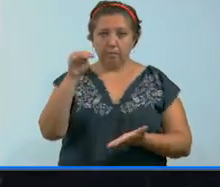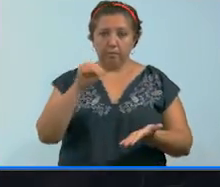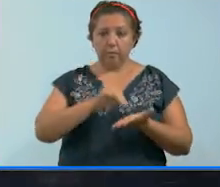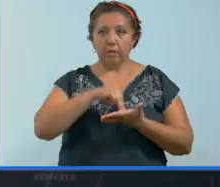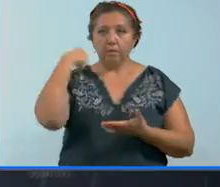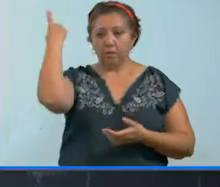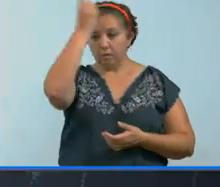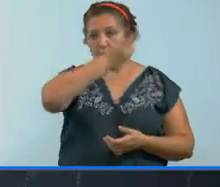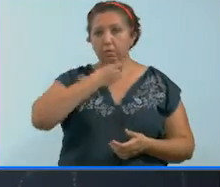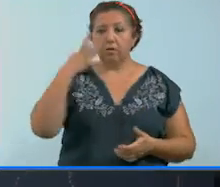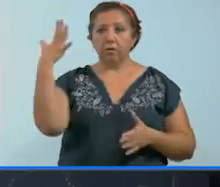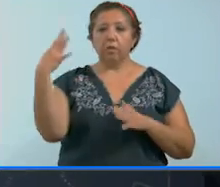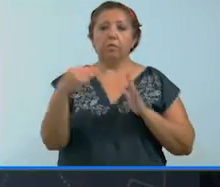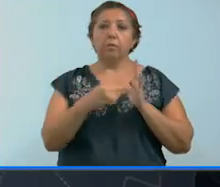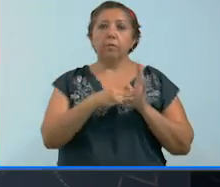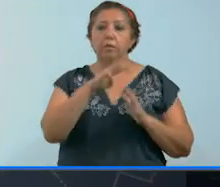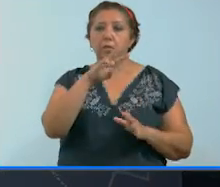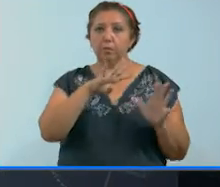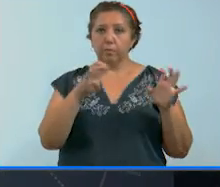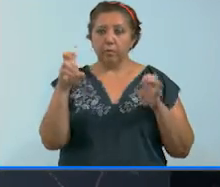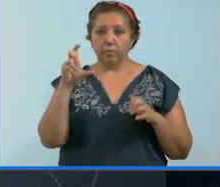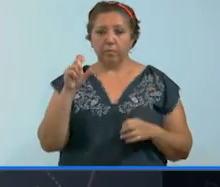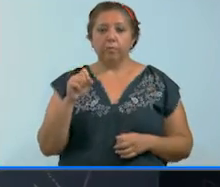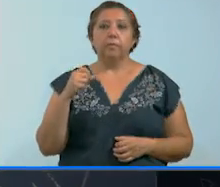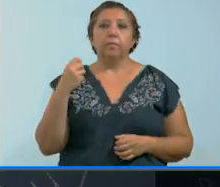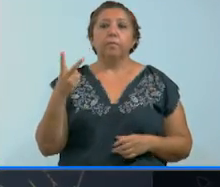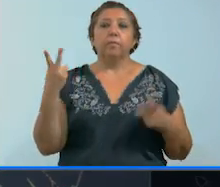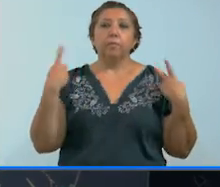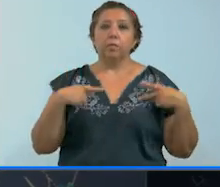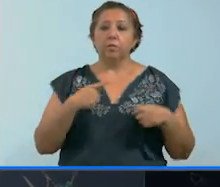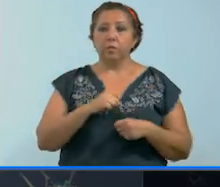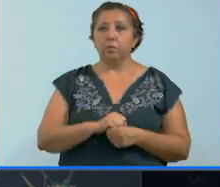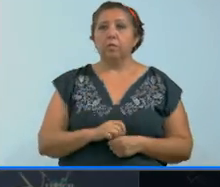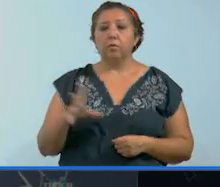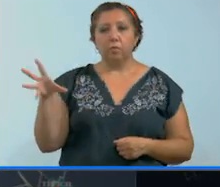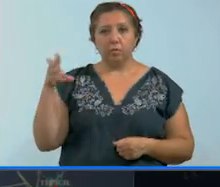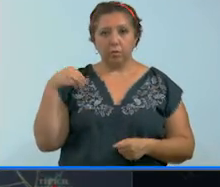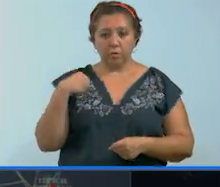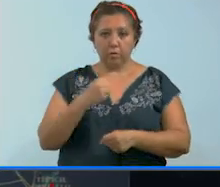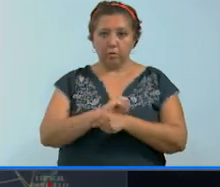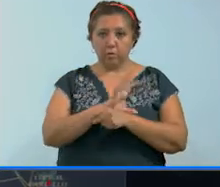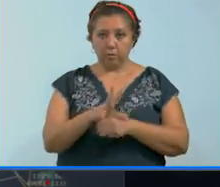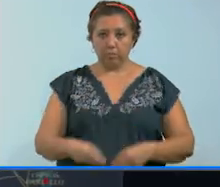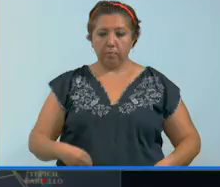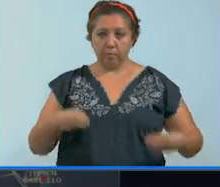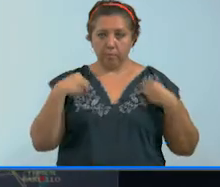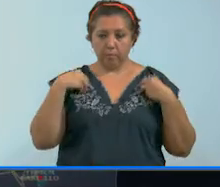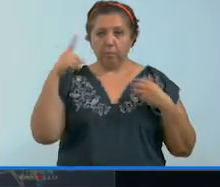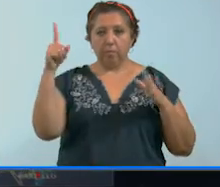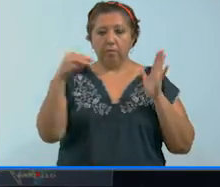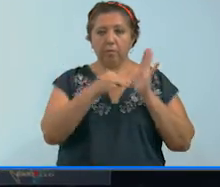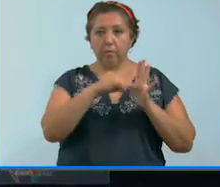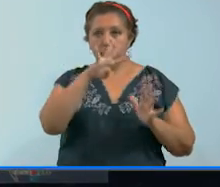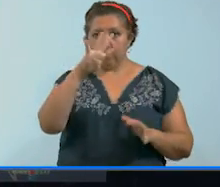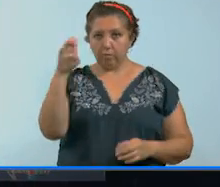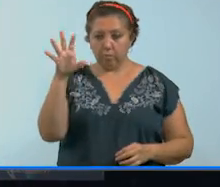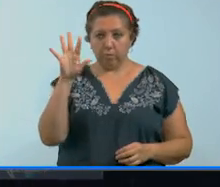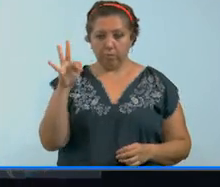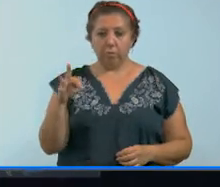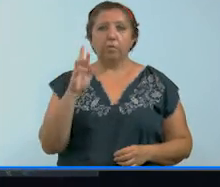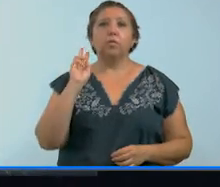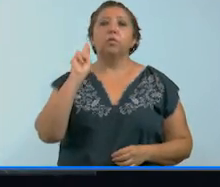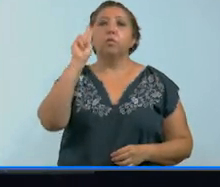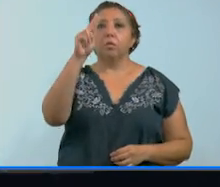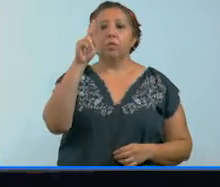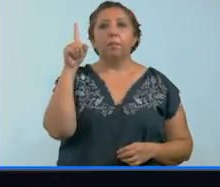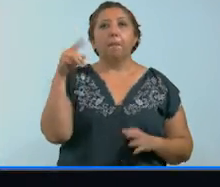diagnosticado cinco mil 972 personas contagiadas de coronavirus que viven en 1440 en la zona